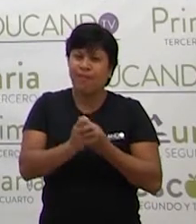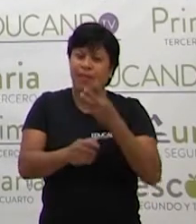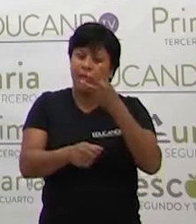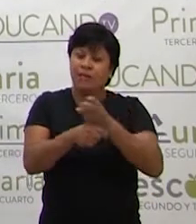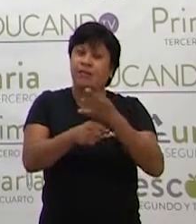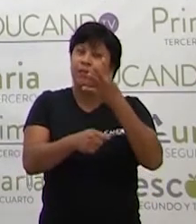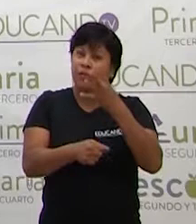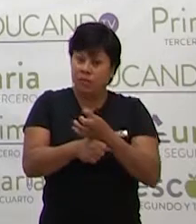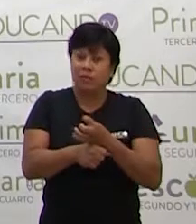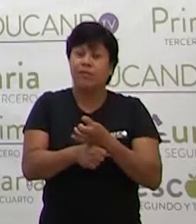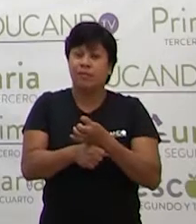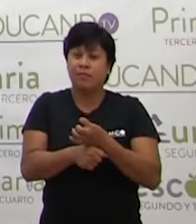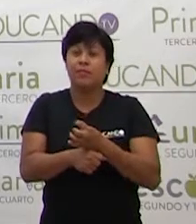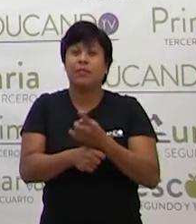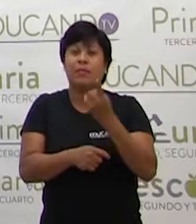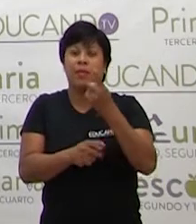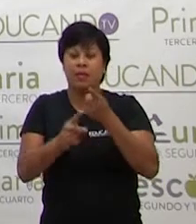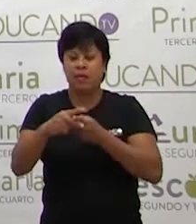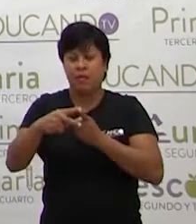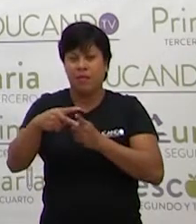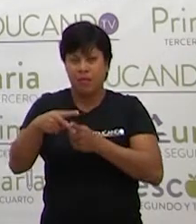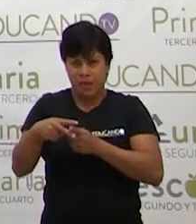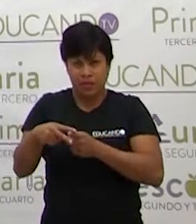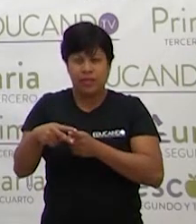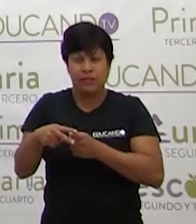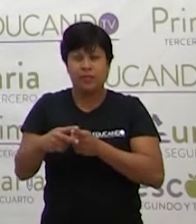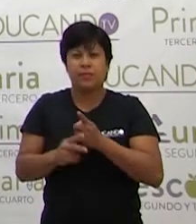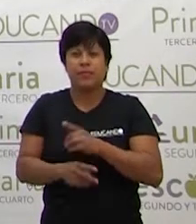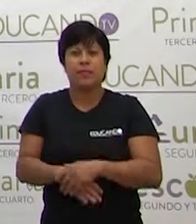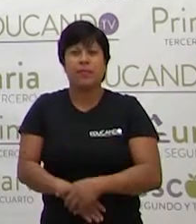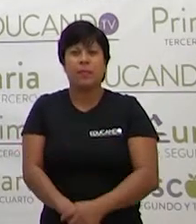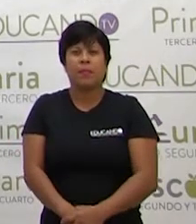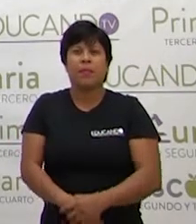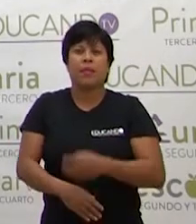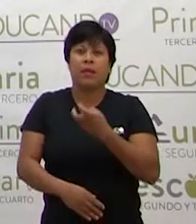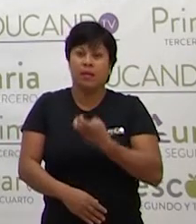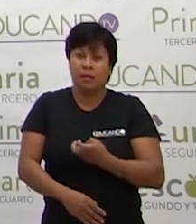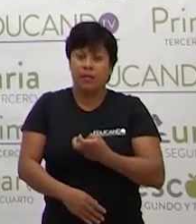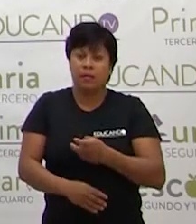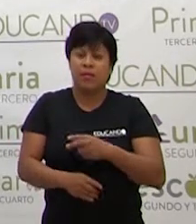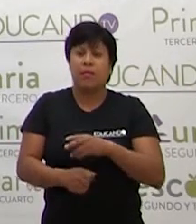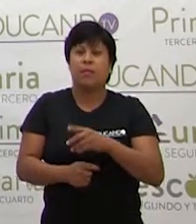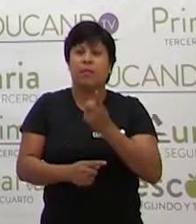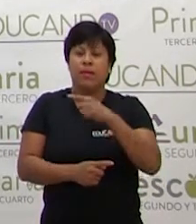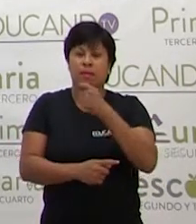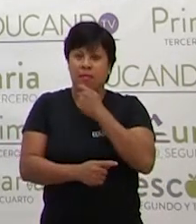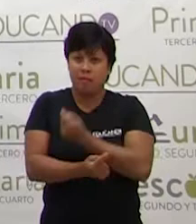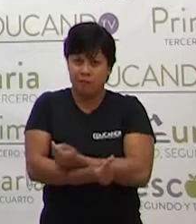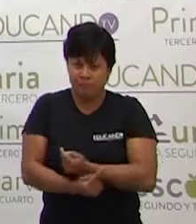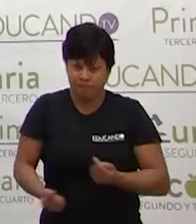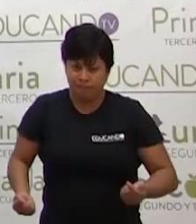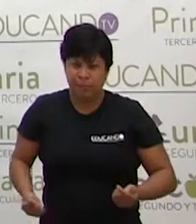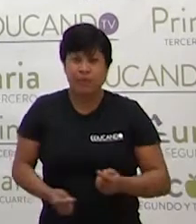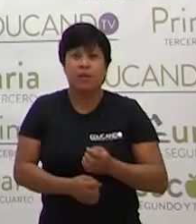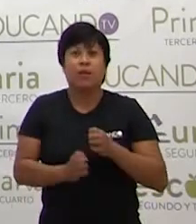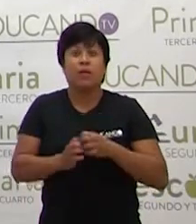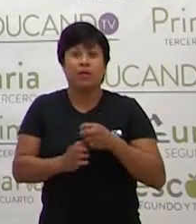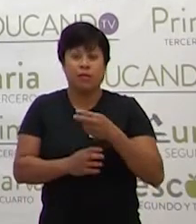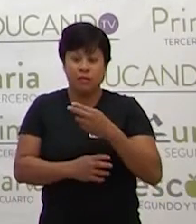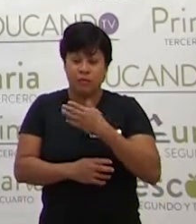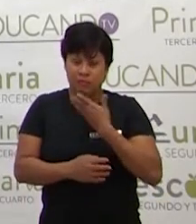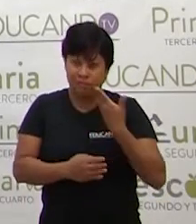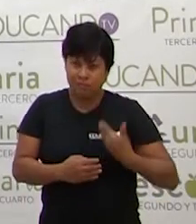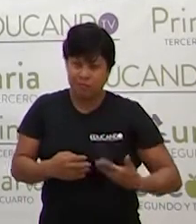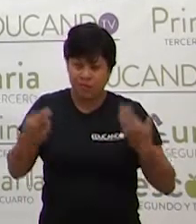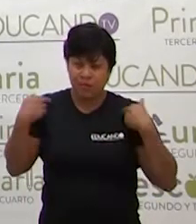tercer y cuarto grado en la asignatura de matemáticas del nivel de primarias. Con ustedes, la